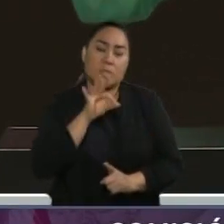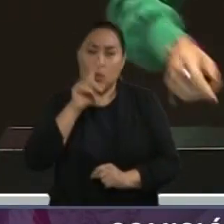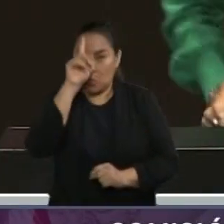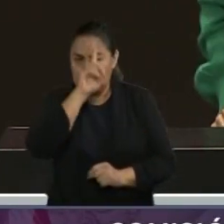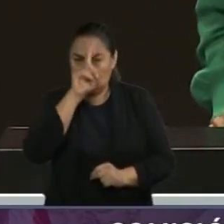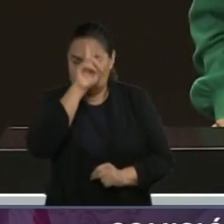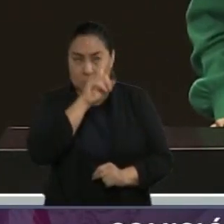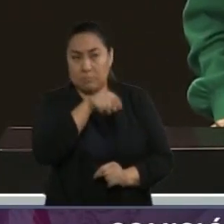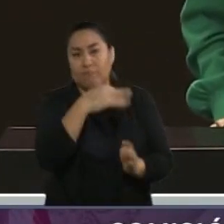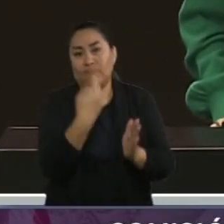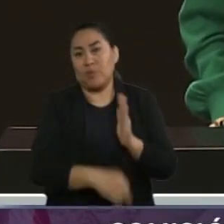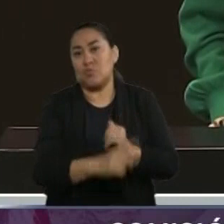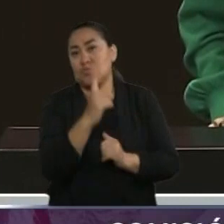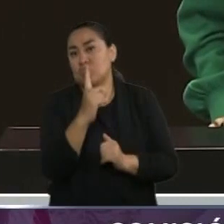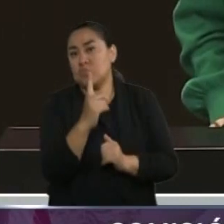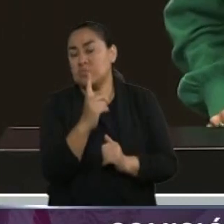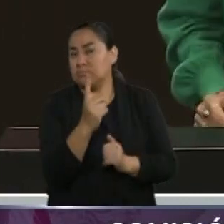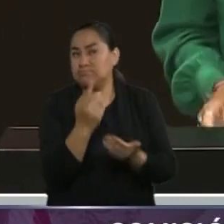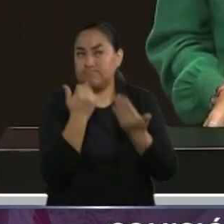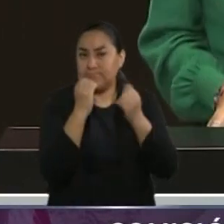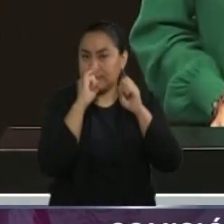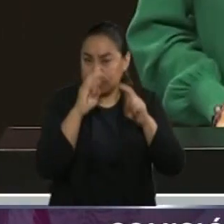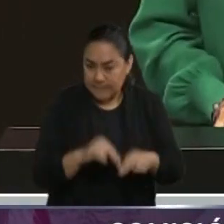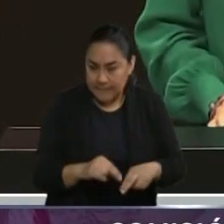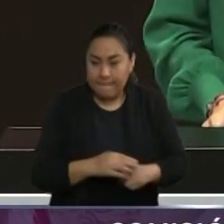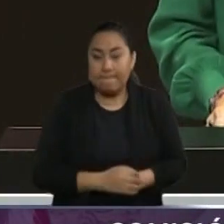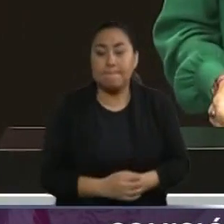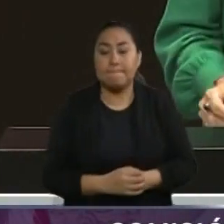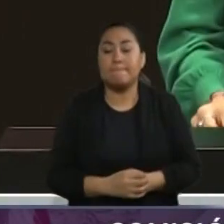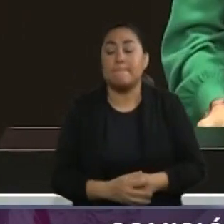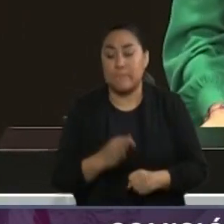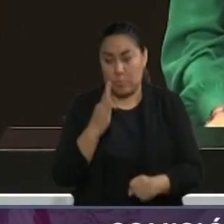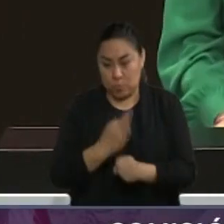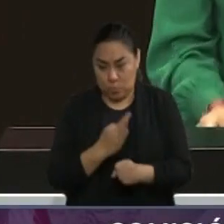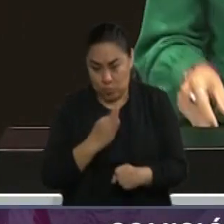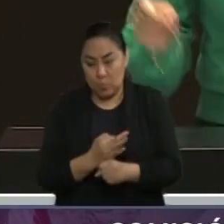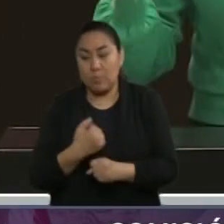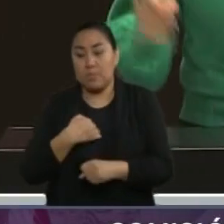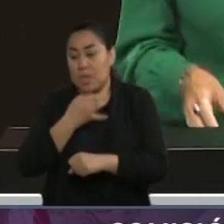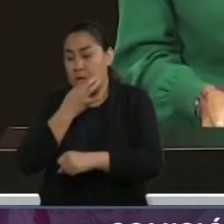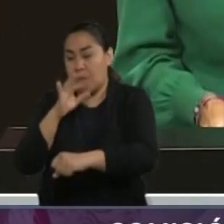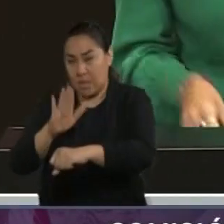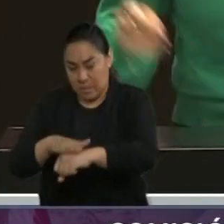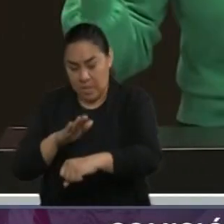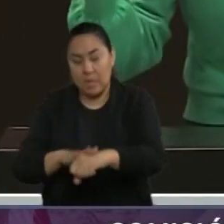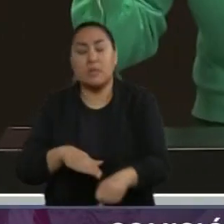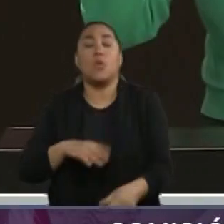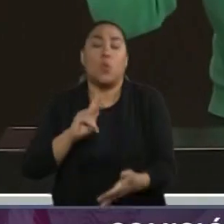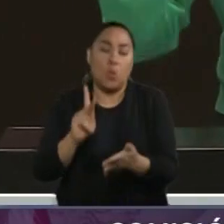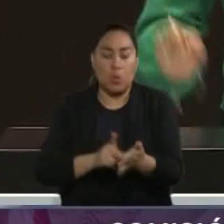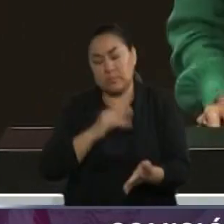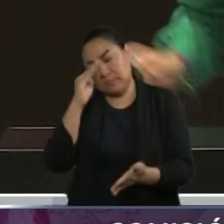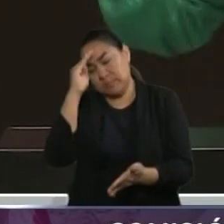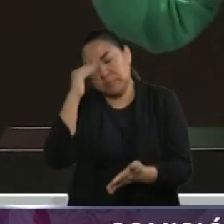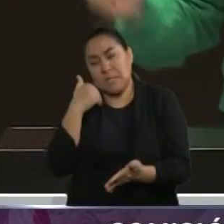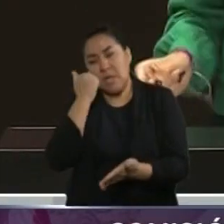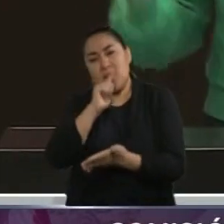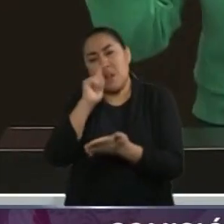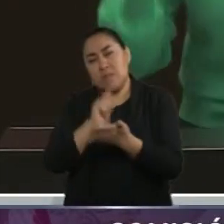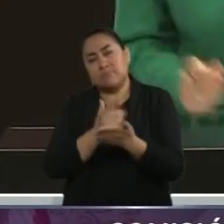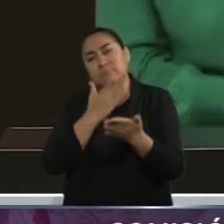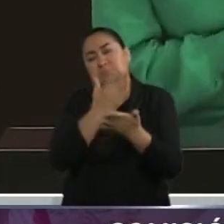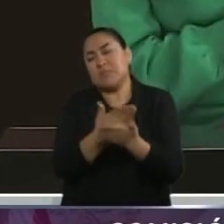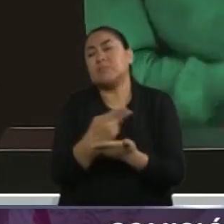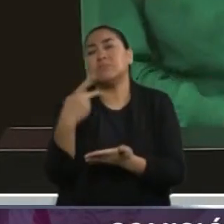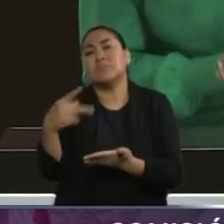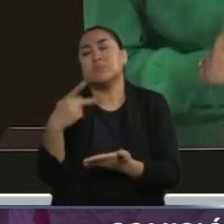que hoy está vacante en su totalidad Le vamos hoy también a adelantar que presentaremos una iniciativa para garantizar la autonomía